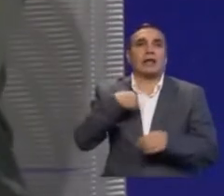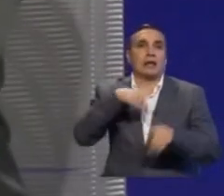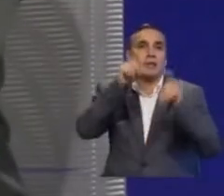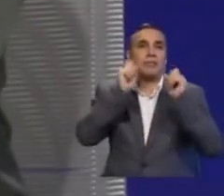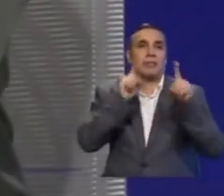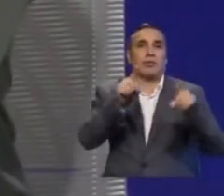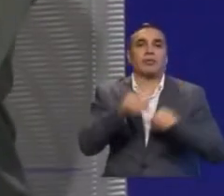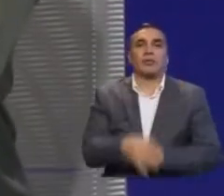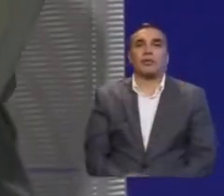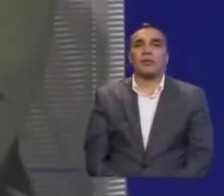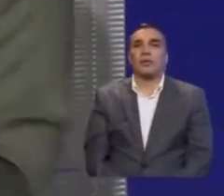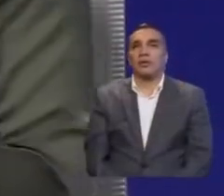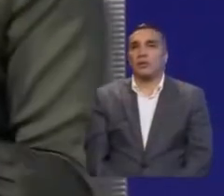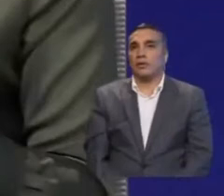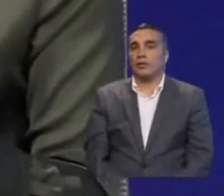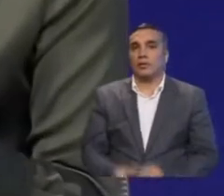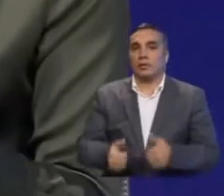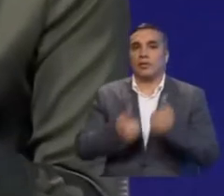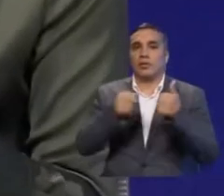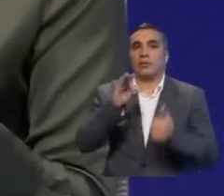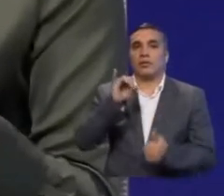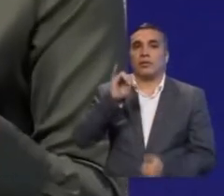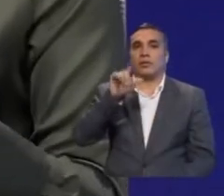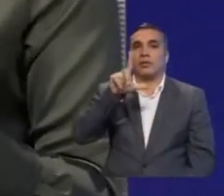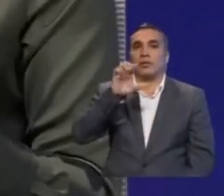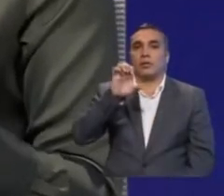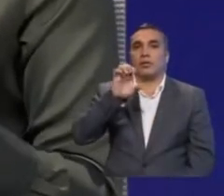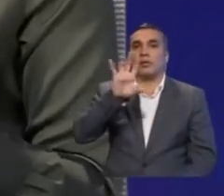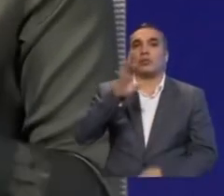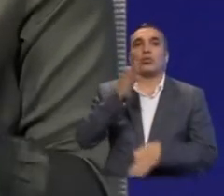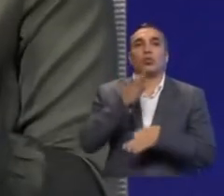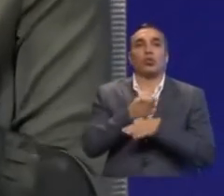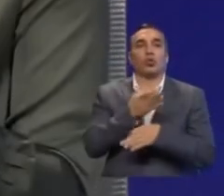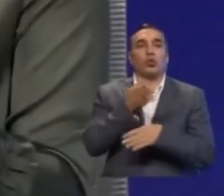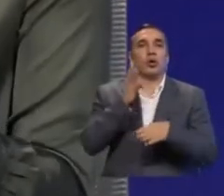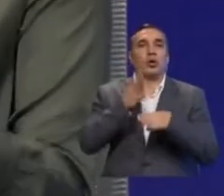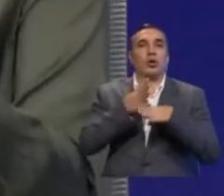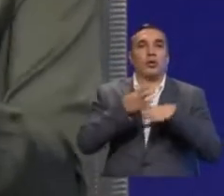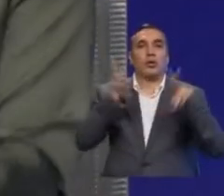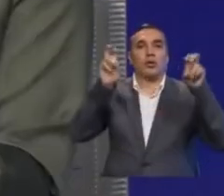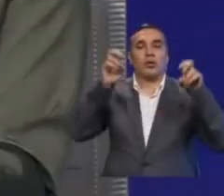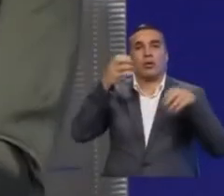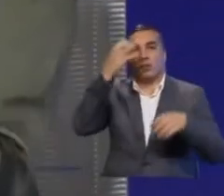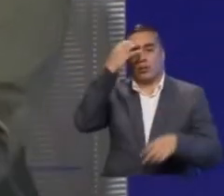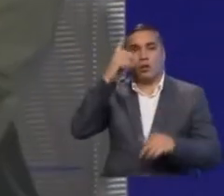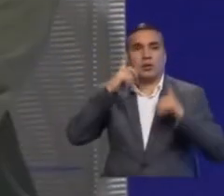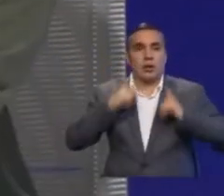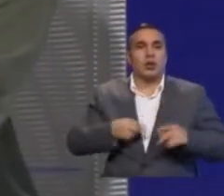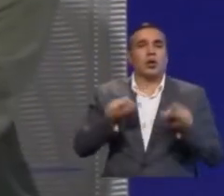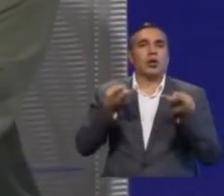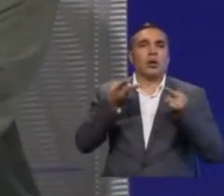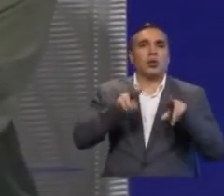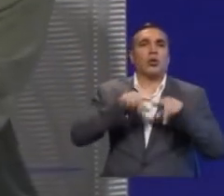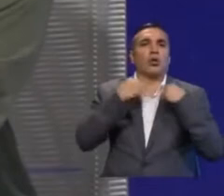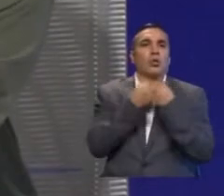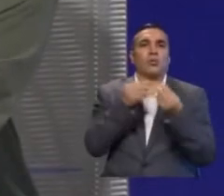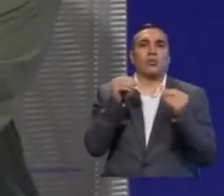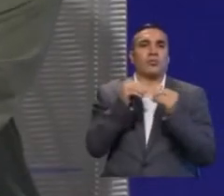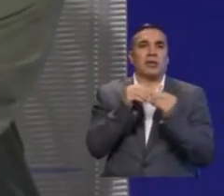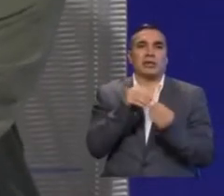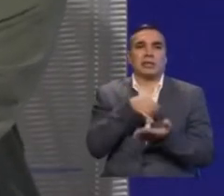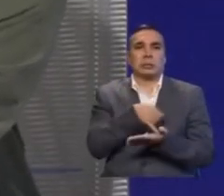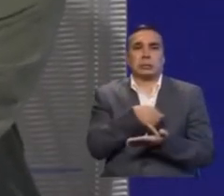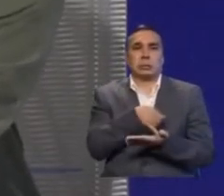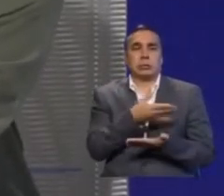preguntas. Candidato Freile, su turno para hablar sobre educación, salud y grupos vulnerables. La pandemia